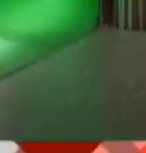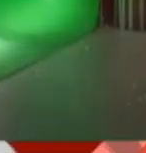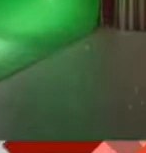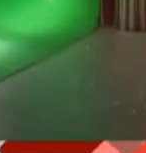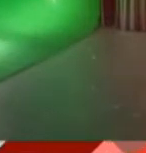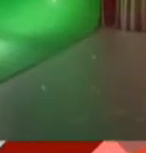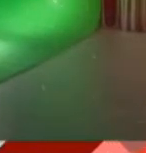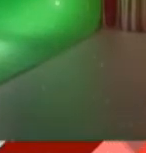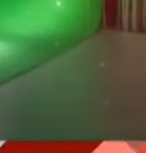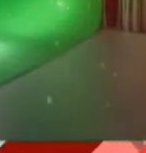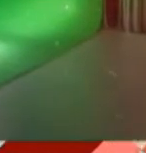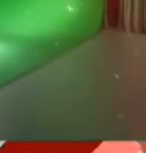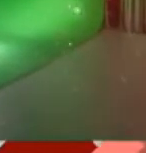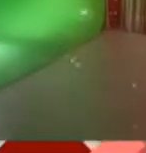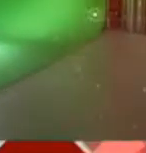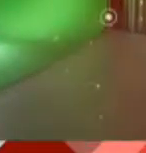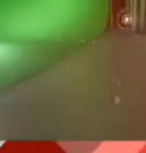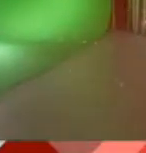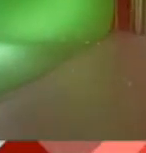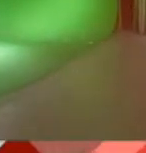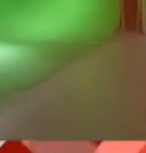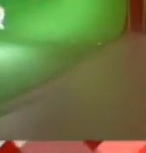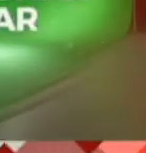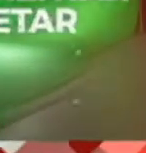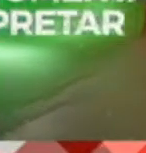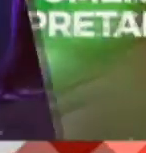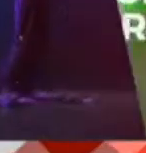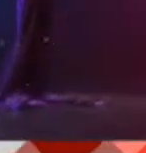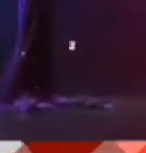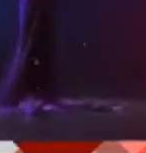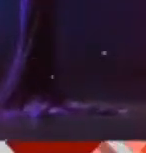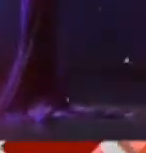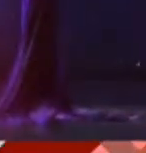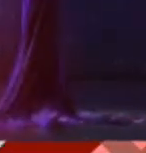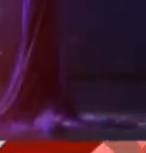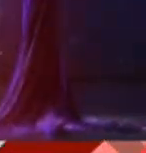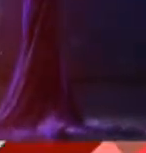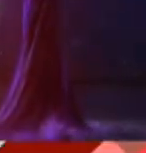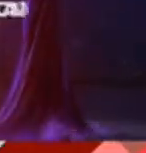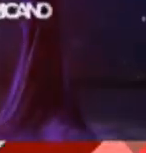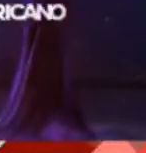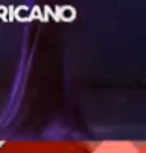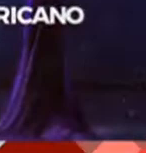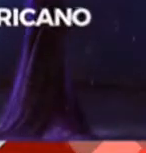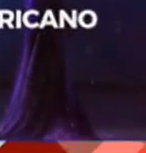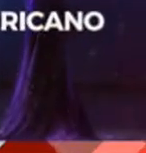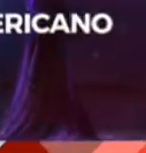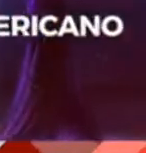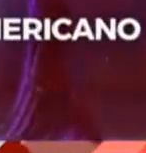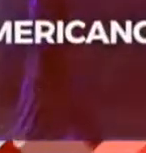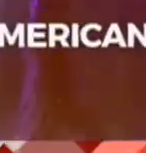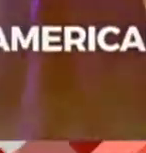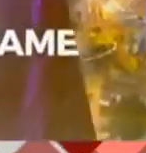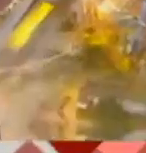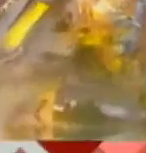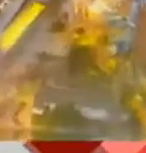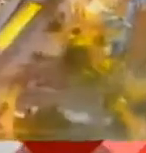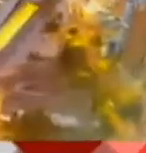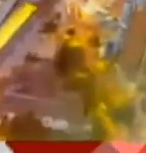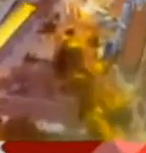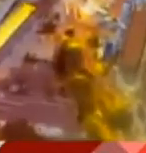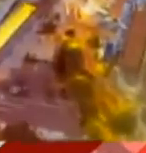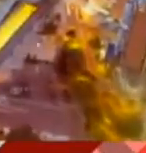Televisoras públicas de 13 países de la región unieron fuerzas para generar este espacio que busca divulgar y fomentar los avances en